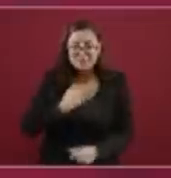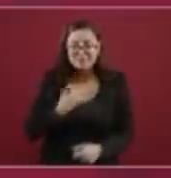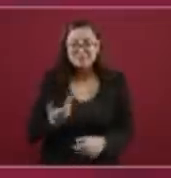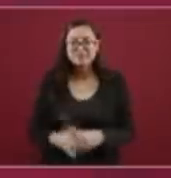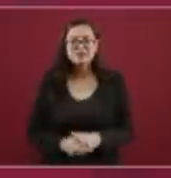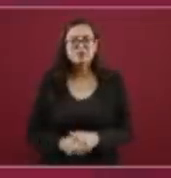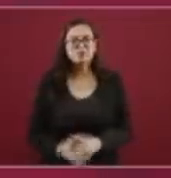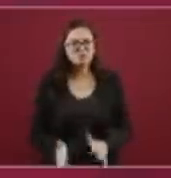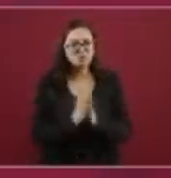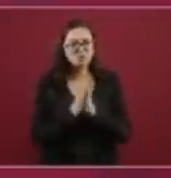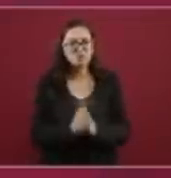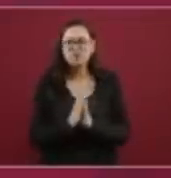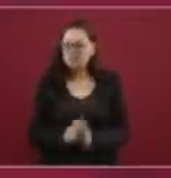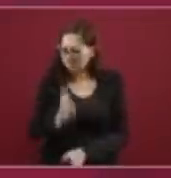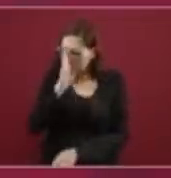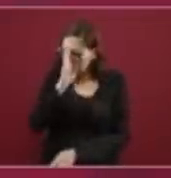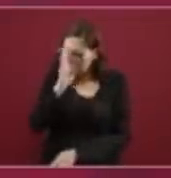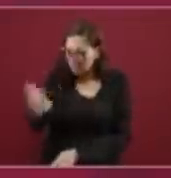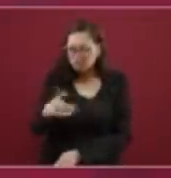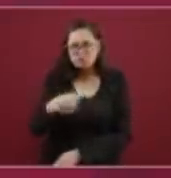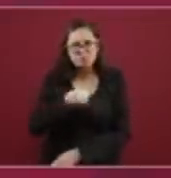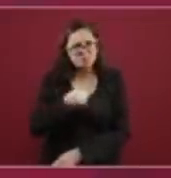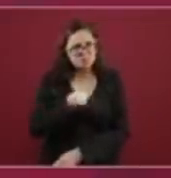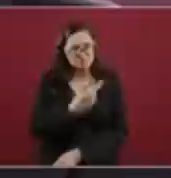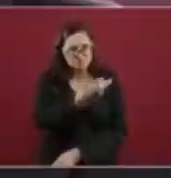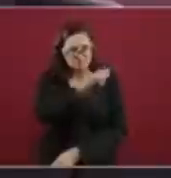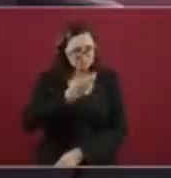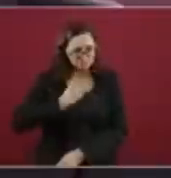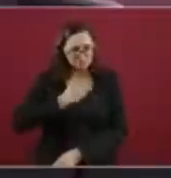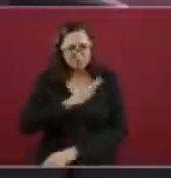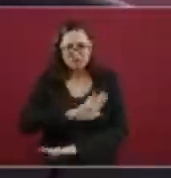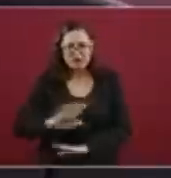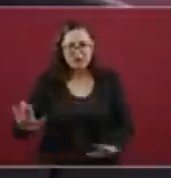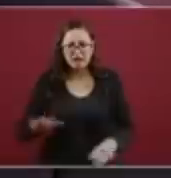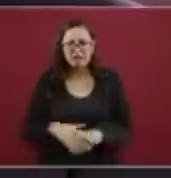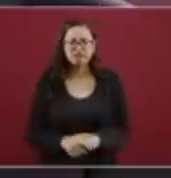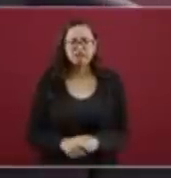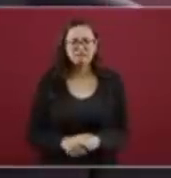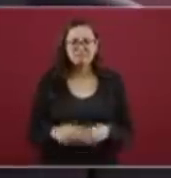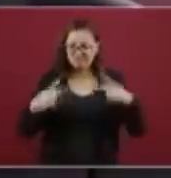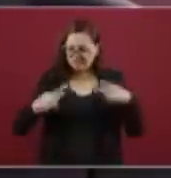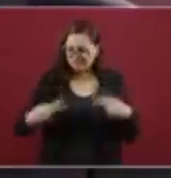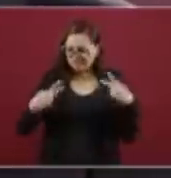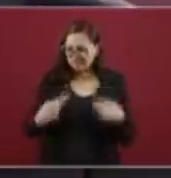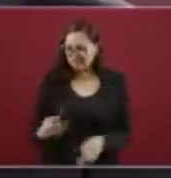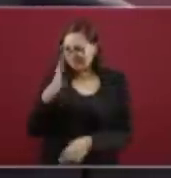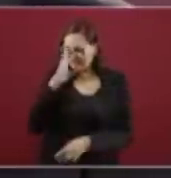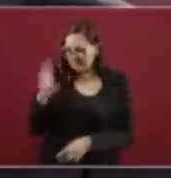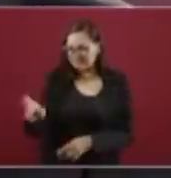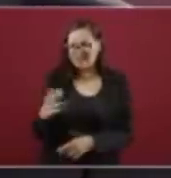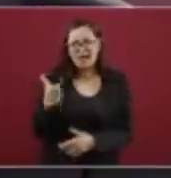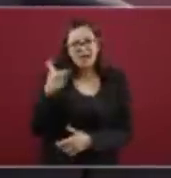Entregue el apoyo de manera directa a la gente.